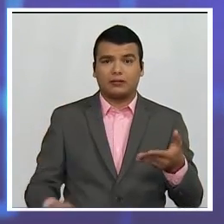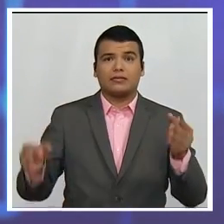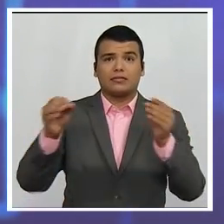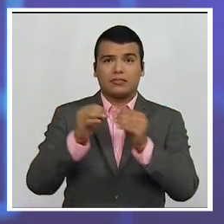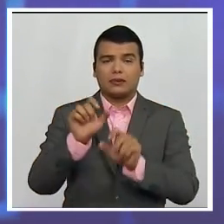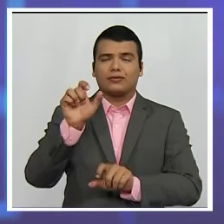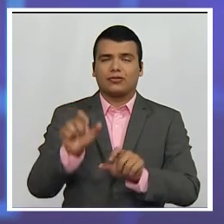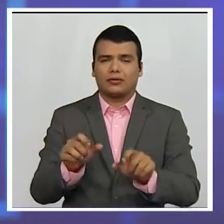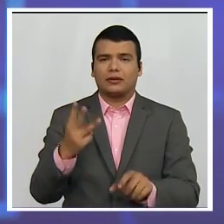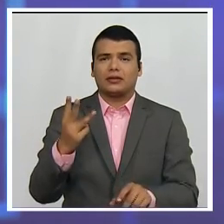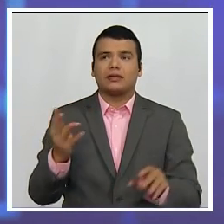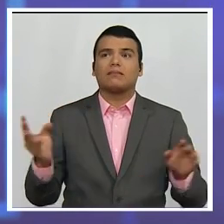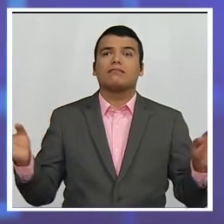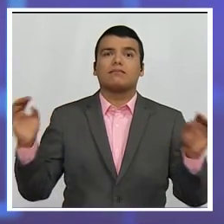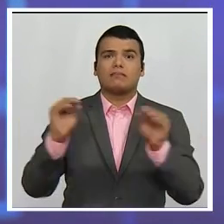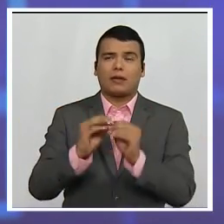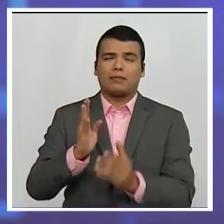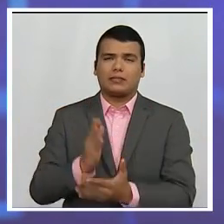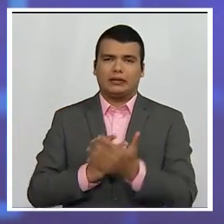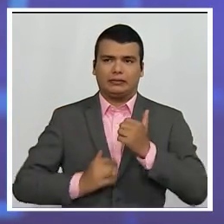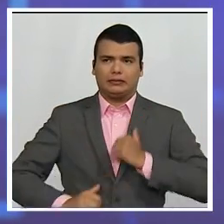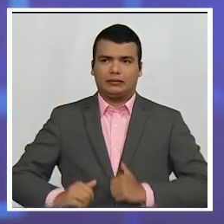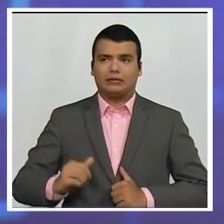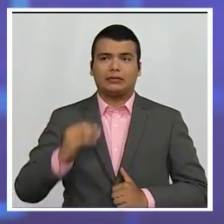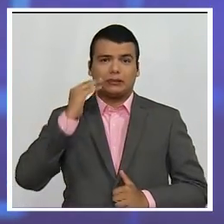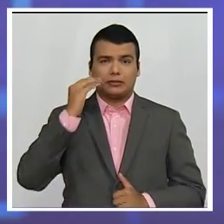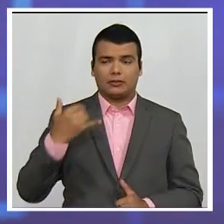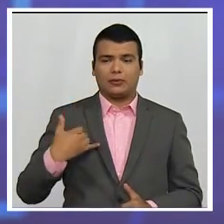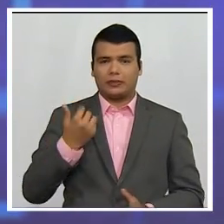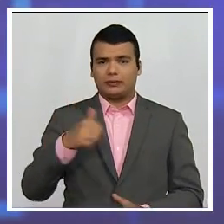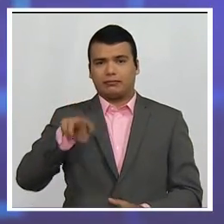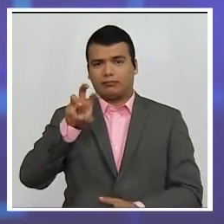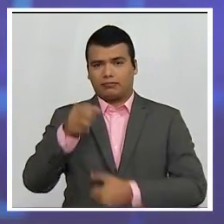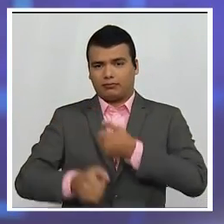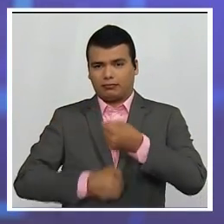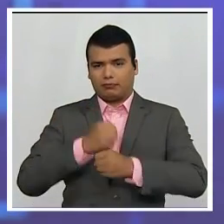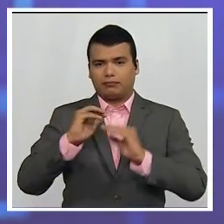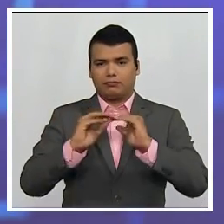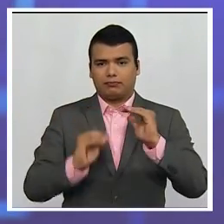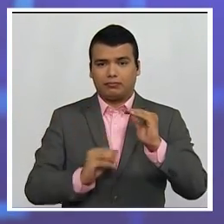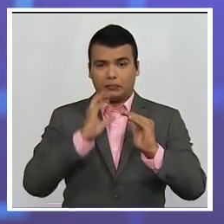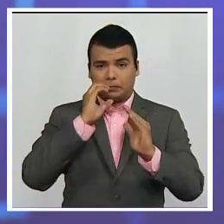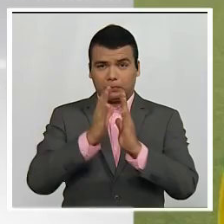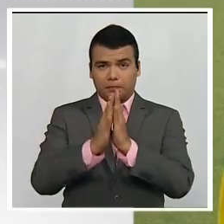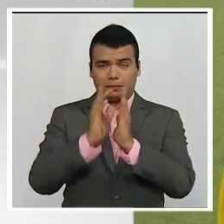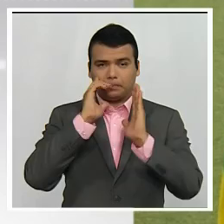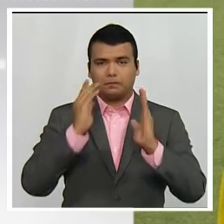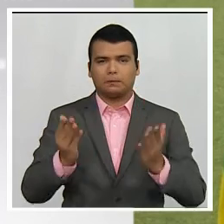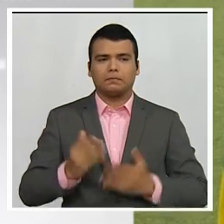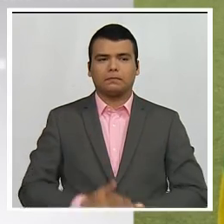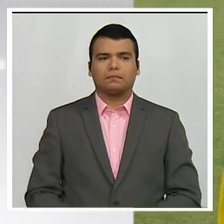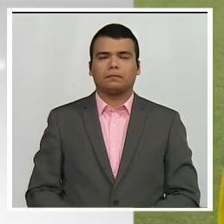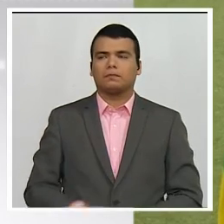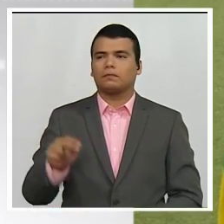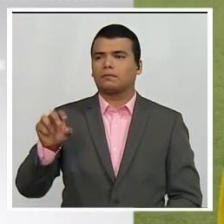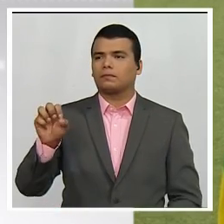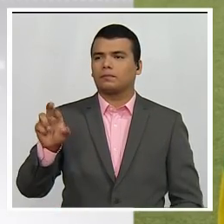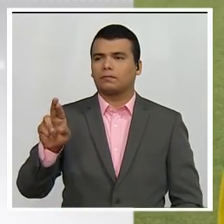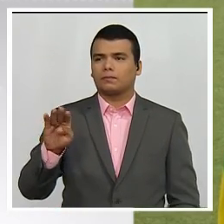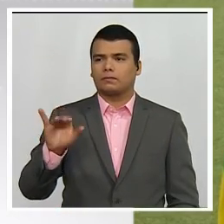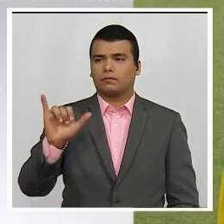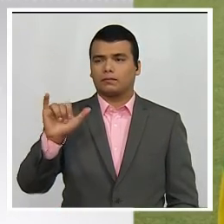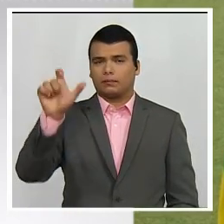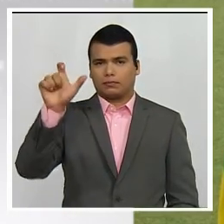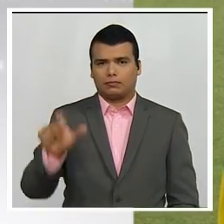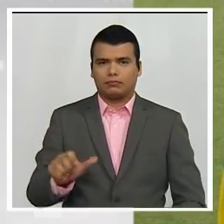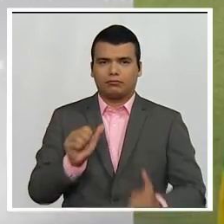heridas tres personas más entre éstas una menor de edad informa cristian cuesta noordin andrés palacios se